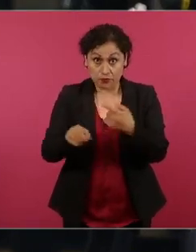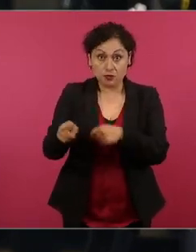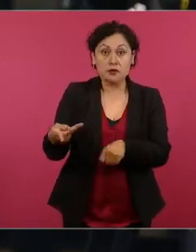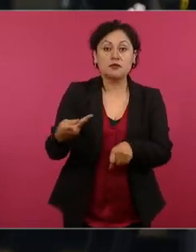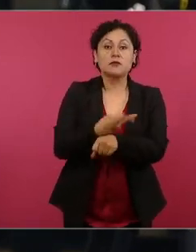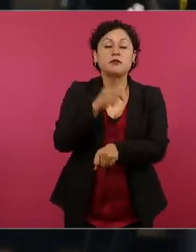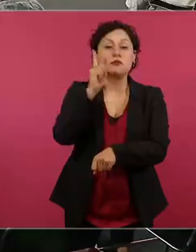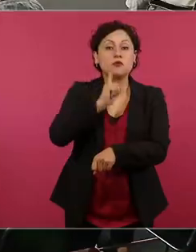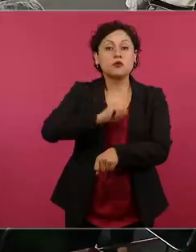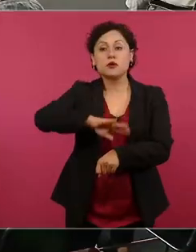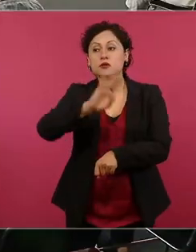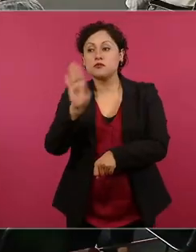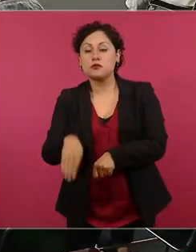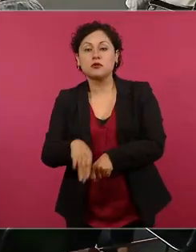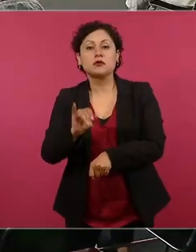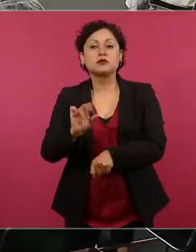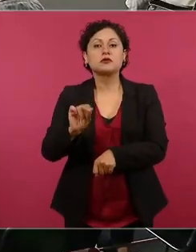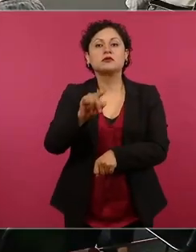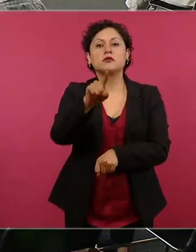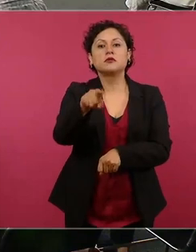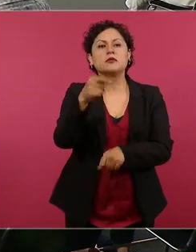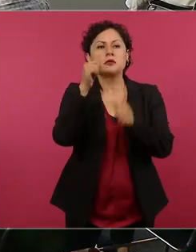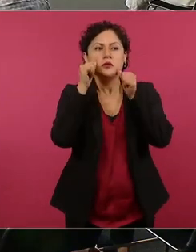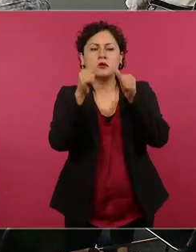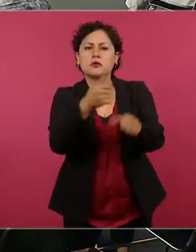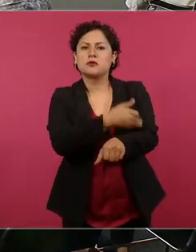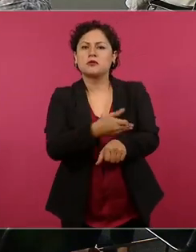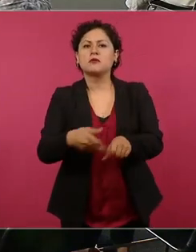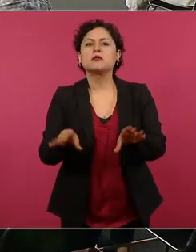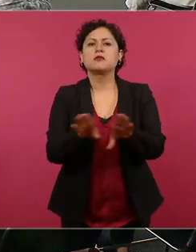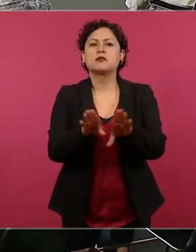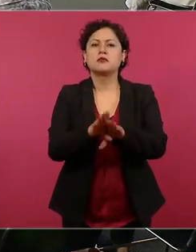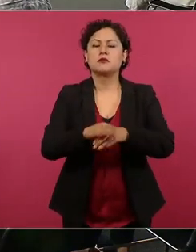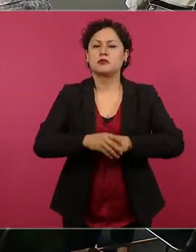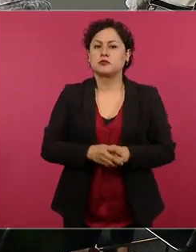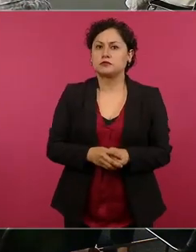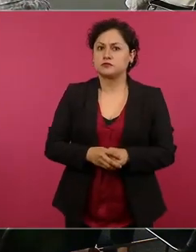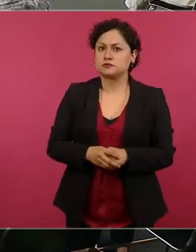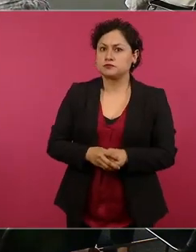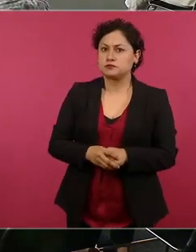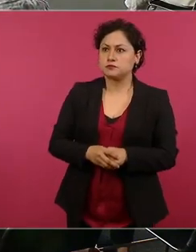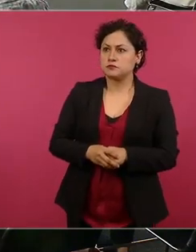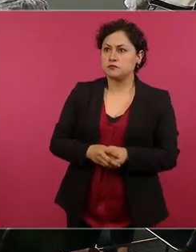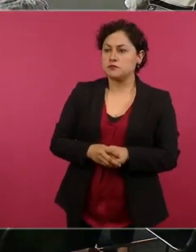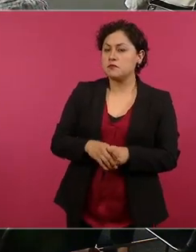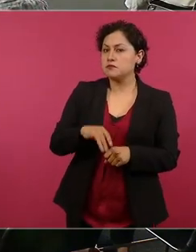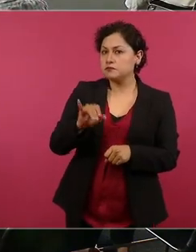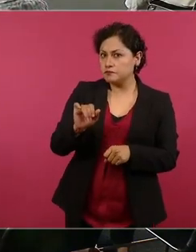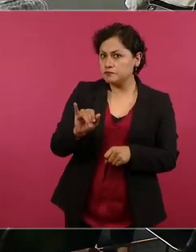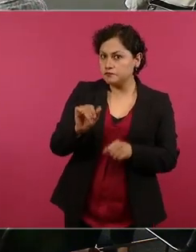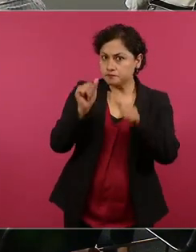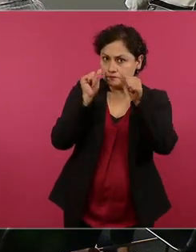las preocupaciones de los familiares. Sí, se está atendiendo. ¿Tú podrías explicarlo? Sí.